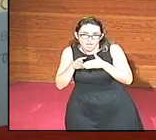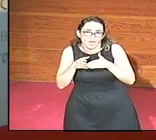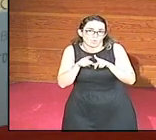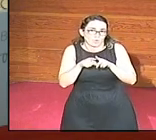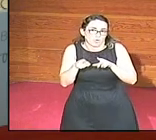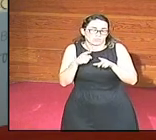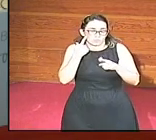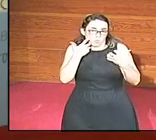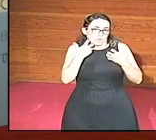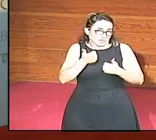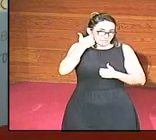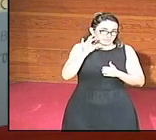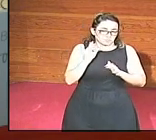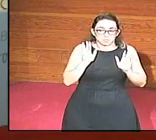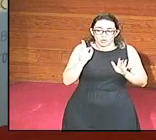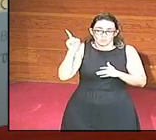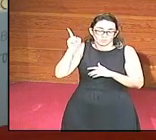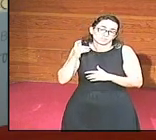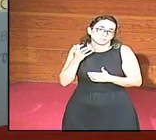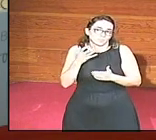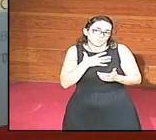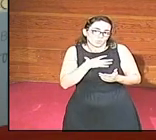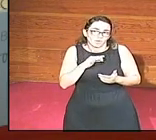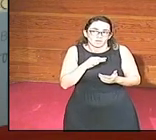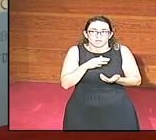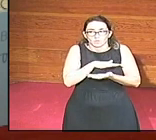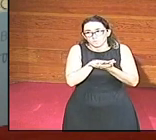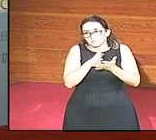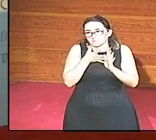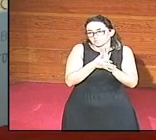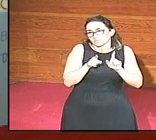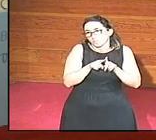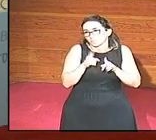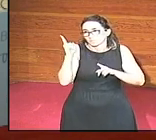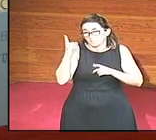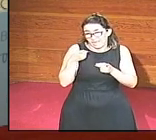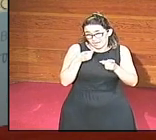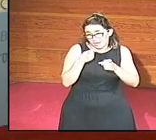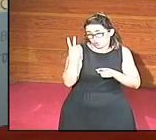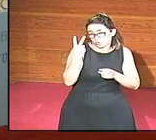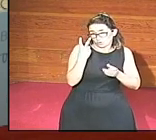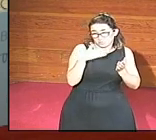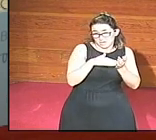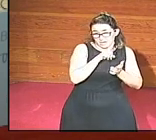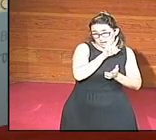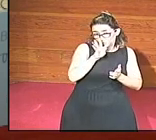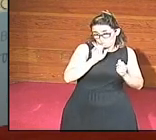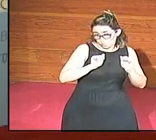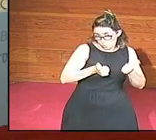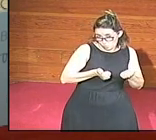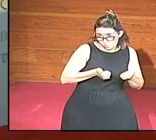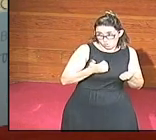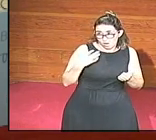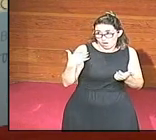Pero podemos decir que más o menos este conflicto, desde el año 2014 que empieza